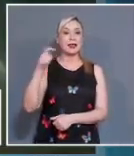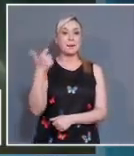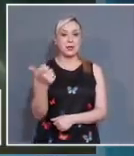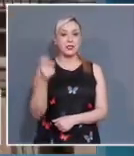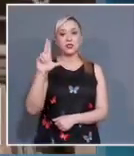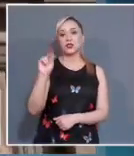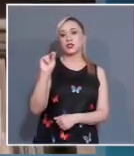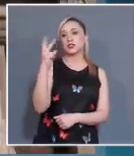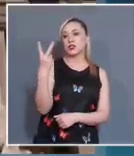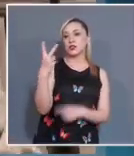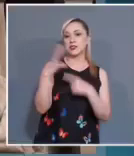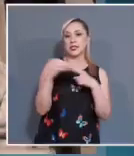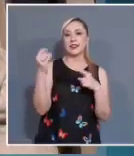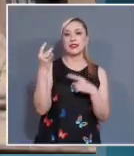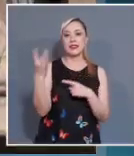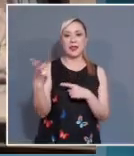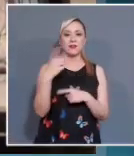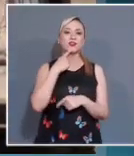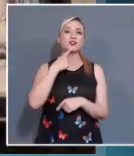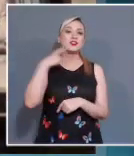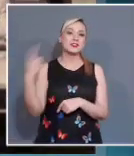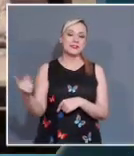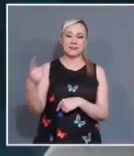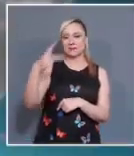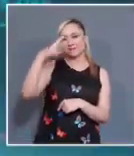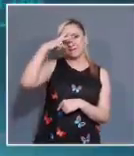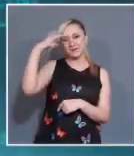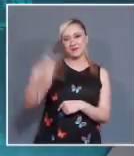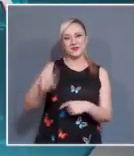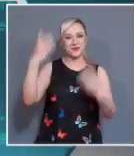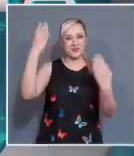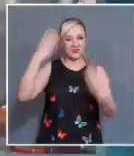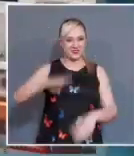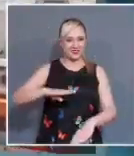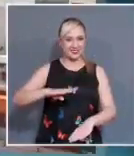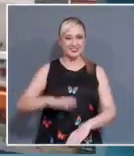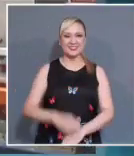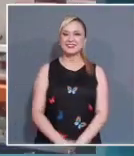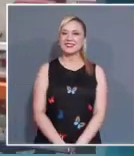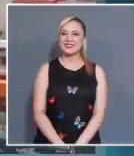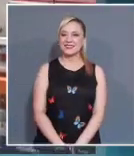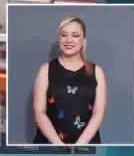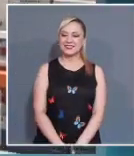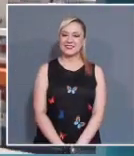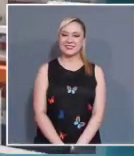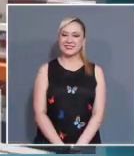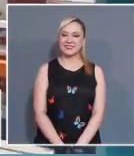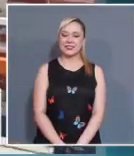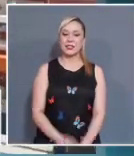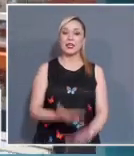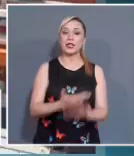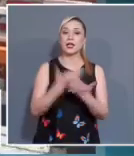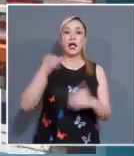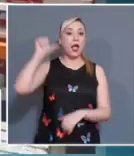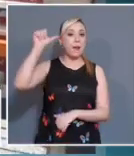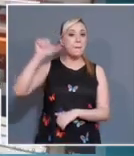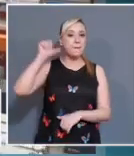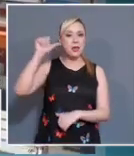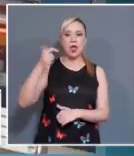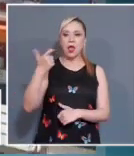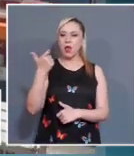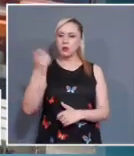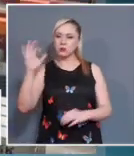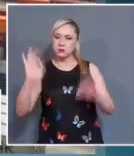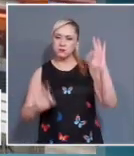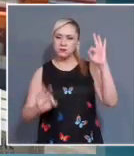por dólar, de acuerdo con información del Banco de México. En abril, la balanza comercial registró su